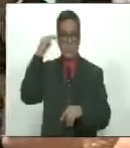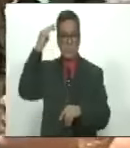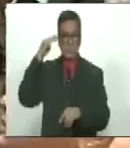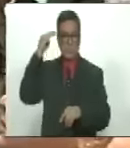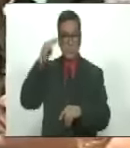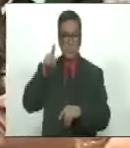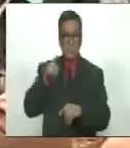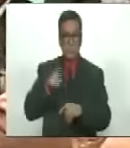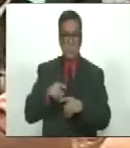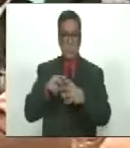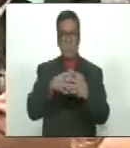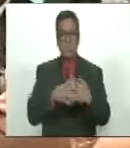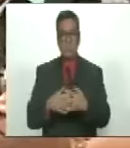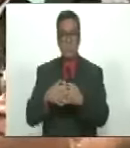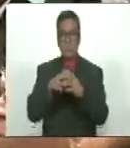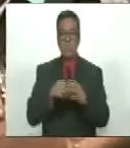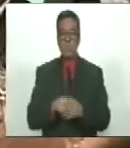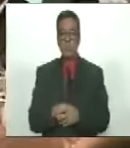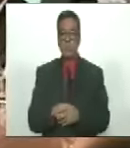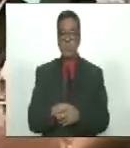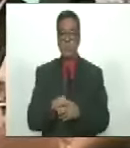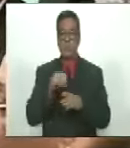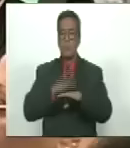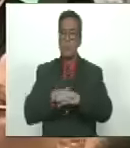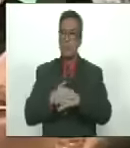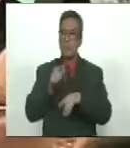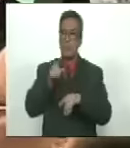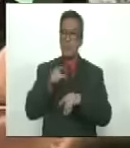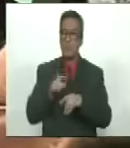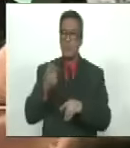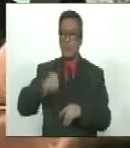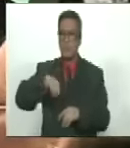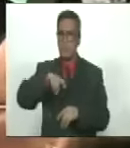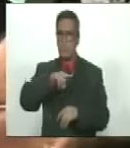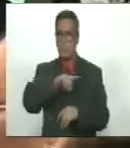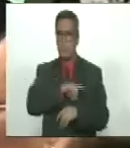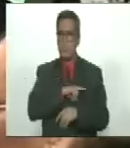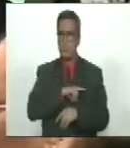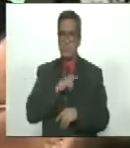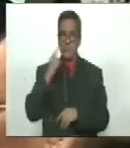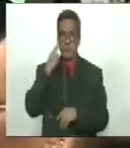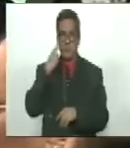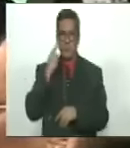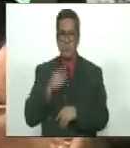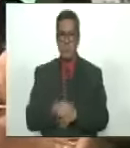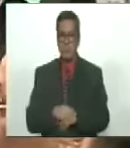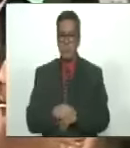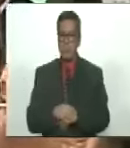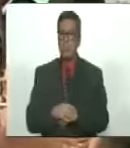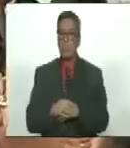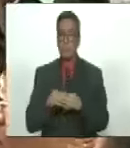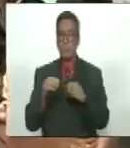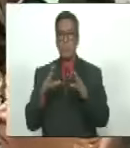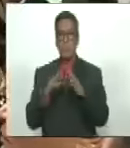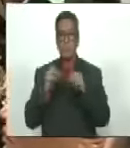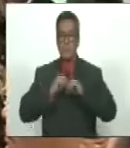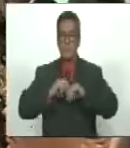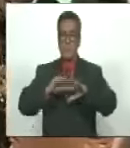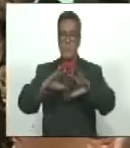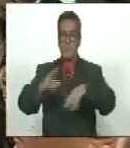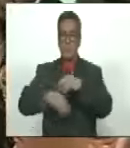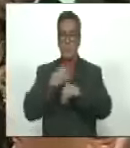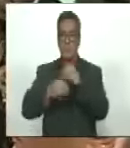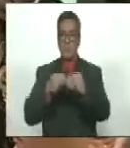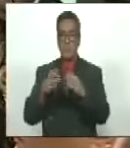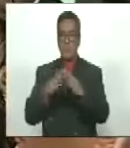mentalidad imperialista. Por lo tanto, nosotros constatamos, por todo el despliegue que hicieron